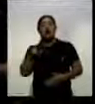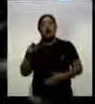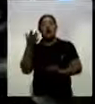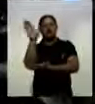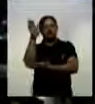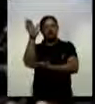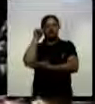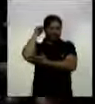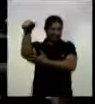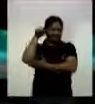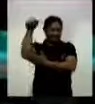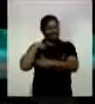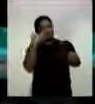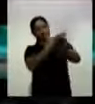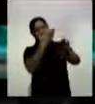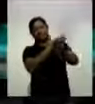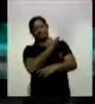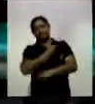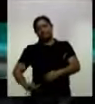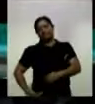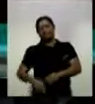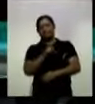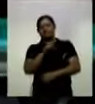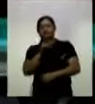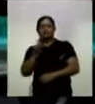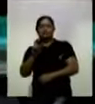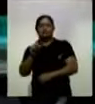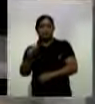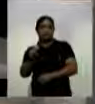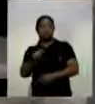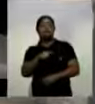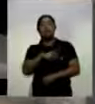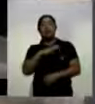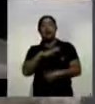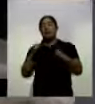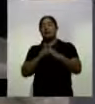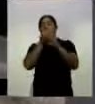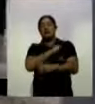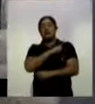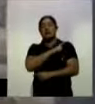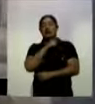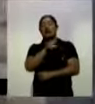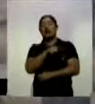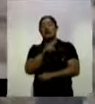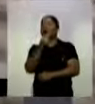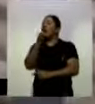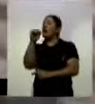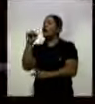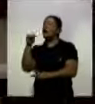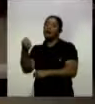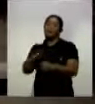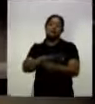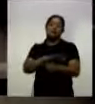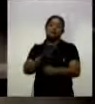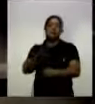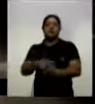de protesta en contra del presidente Donald Trump ante su respuesta a la emergencia sanitaria por el COVID-19.